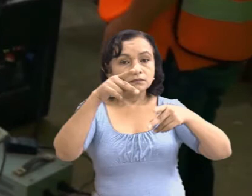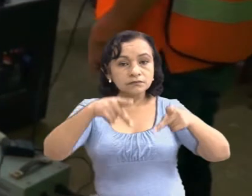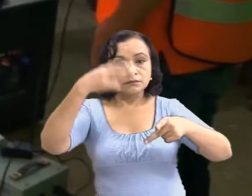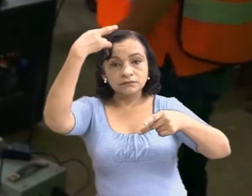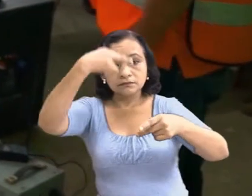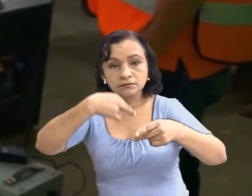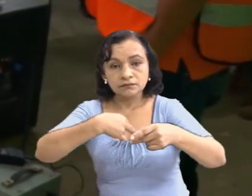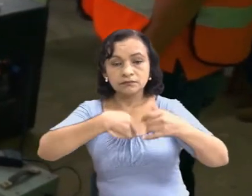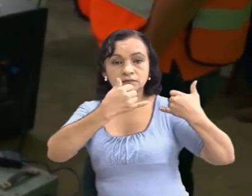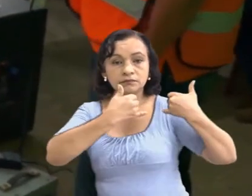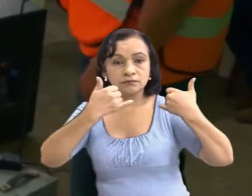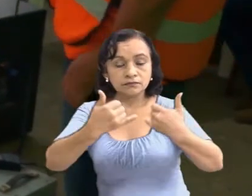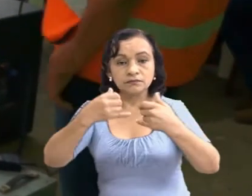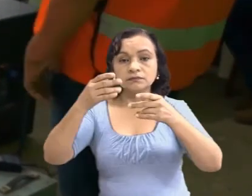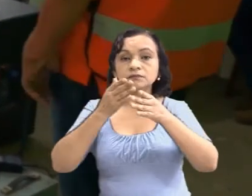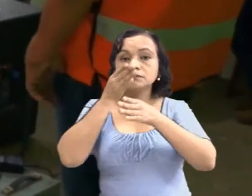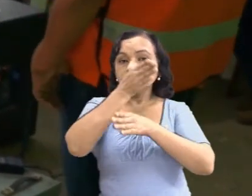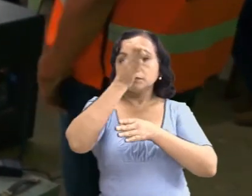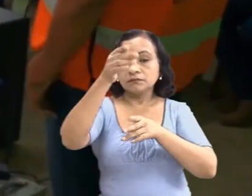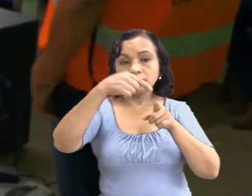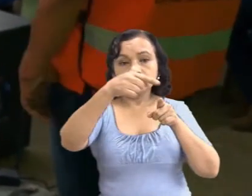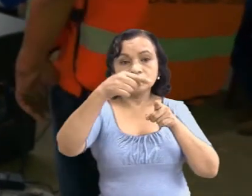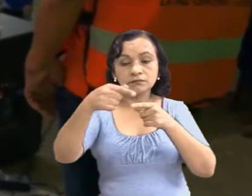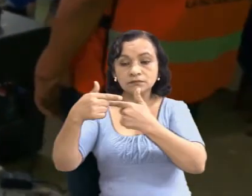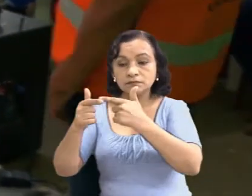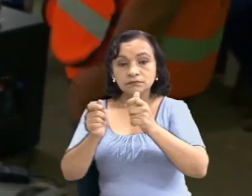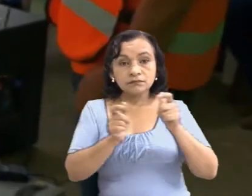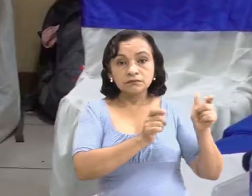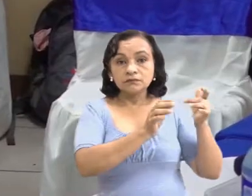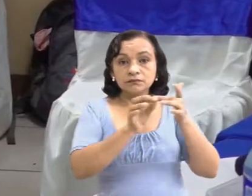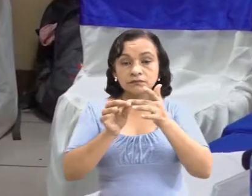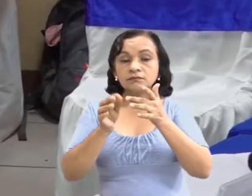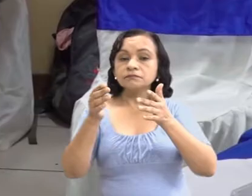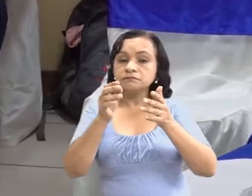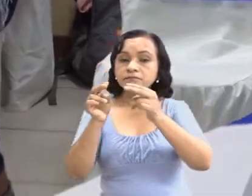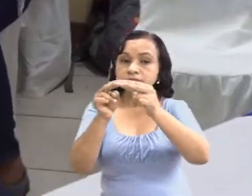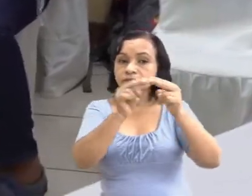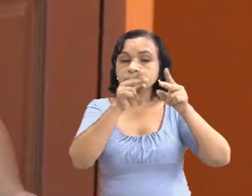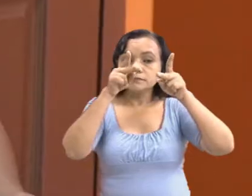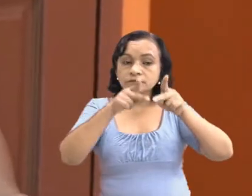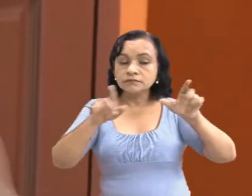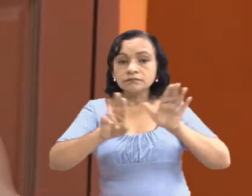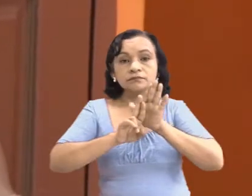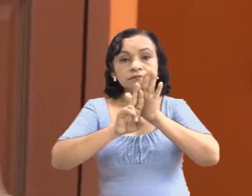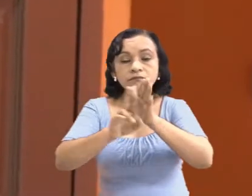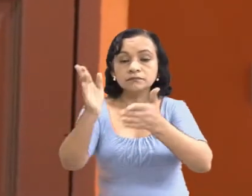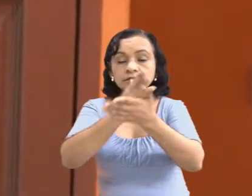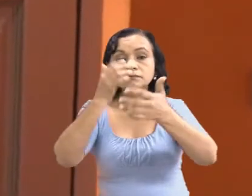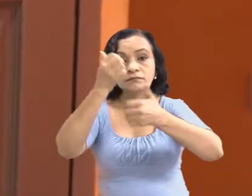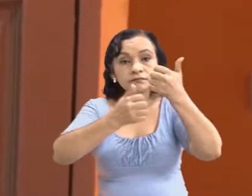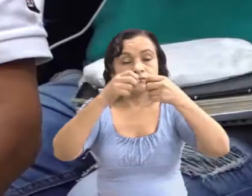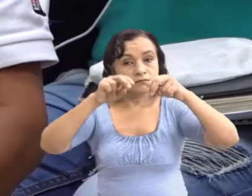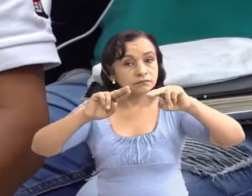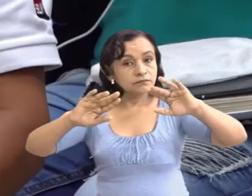líderes comunitarios, autoridades locales, técnicos de gestión de riesgos municipales y brigadas locales, a fin de socializar los planes de respuesta ante situaciones